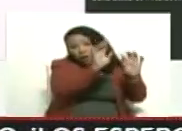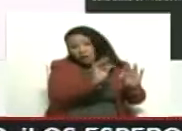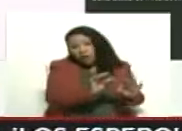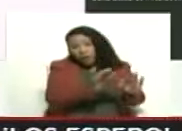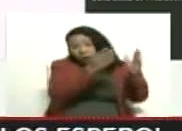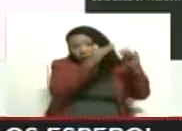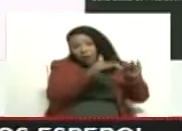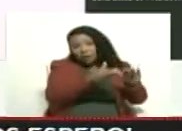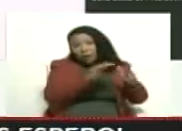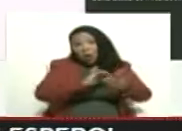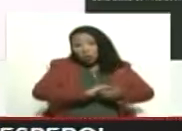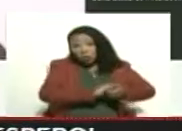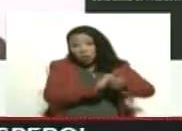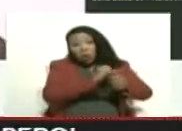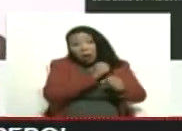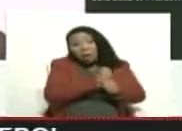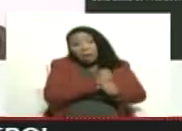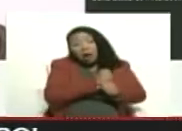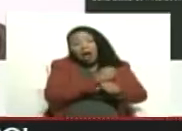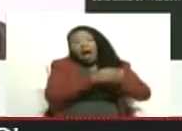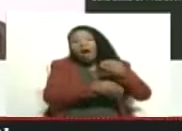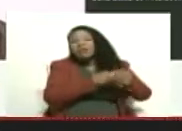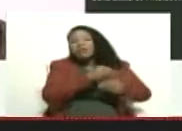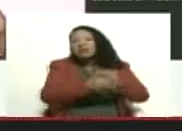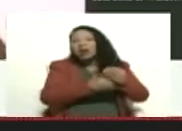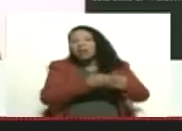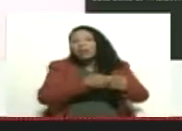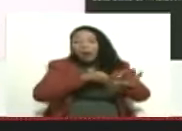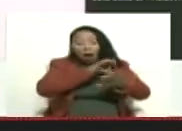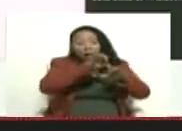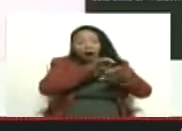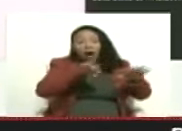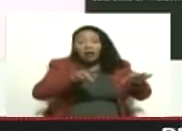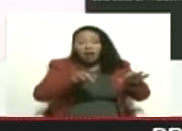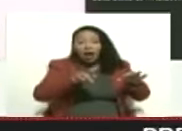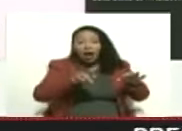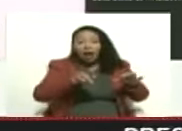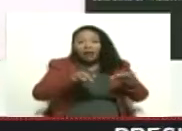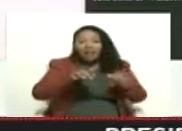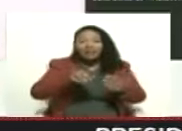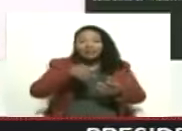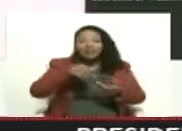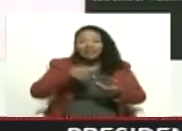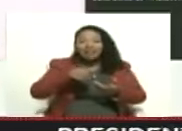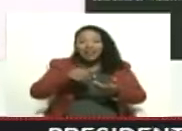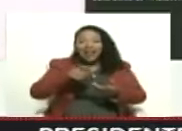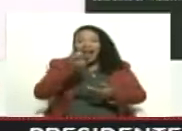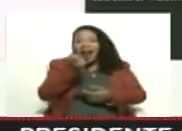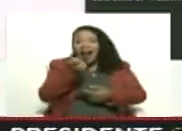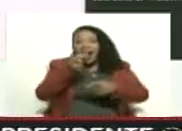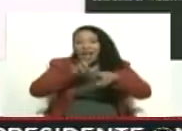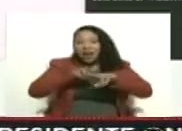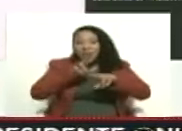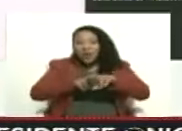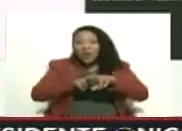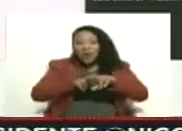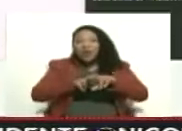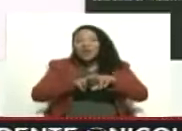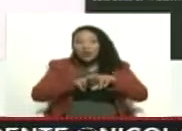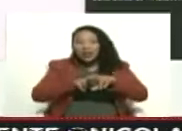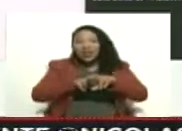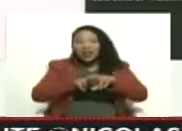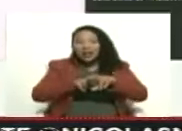trujillanos esperan porque los trujillanos hacen allca de caraota verdad Pedro Sí